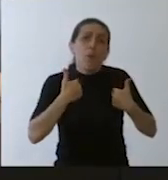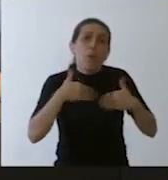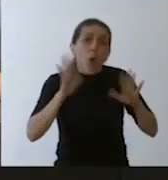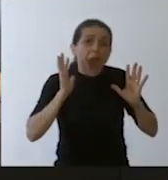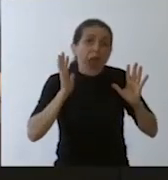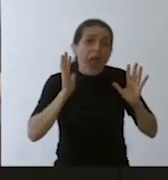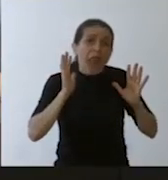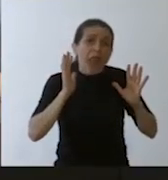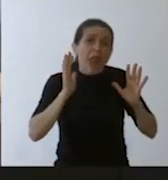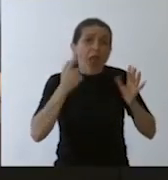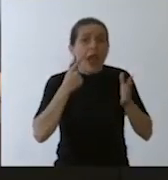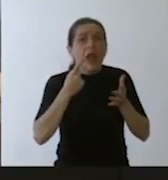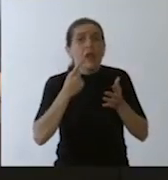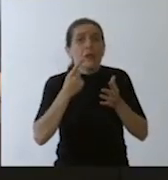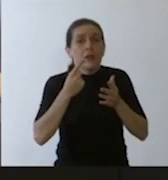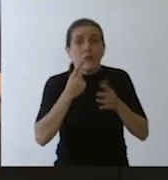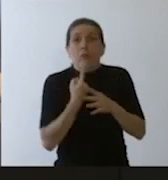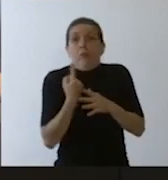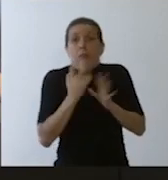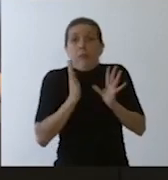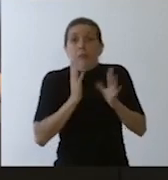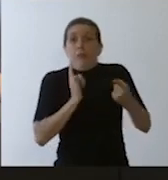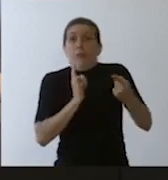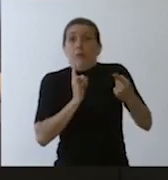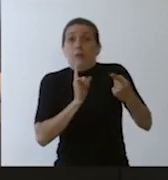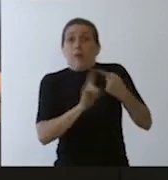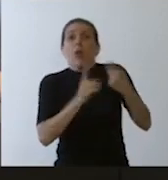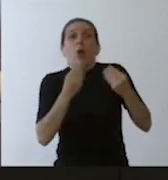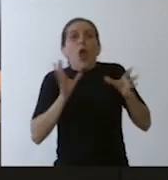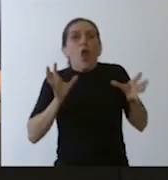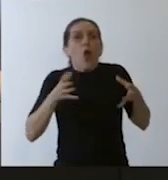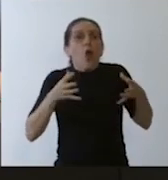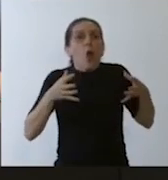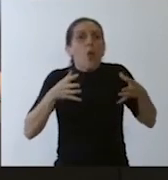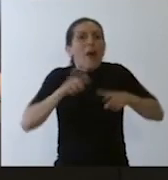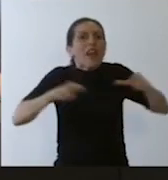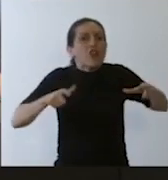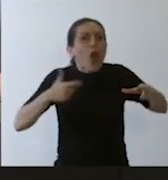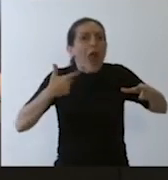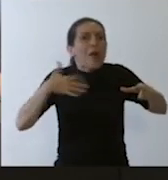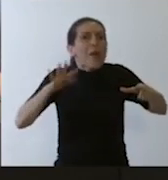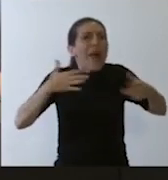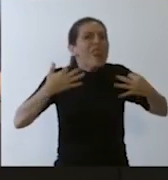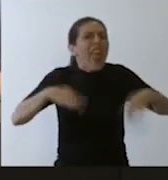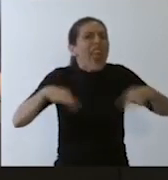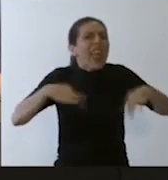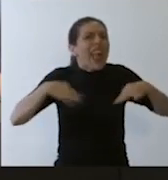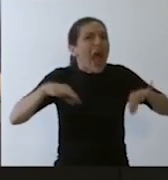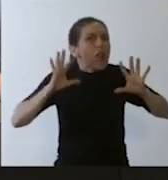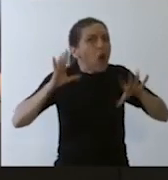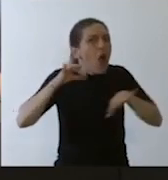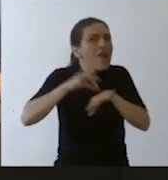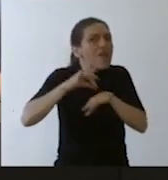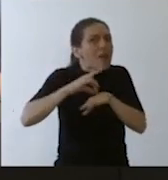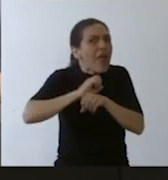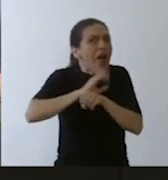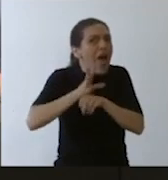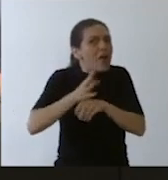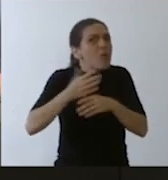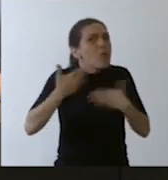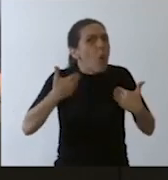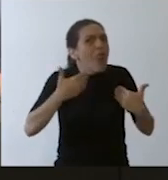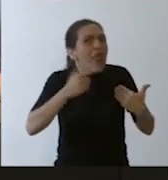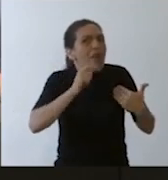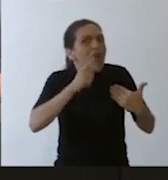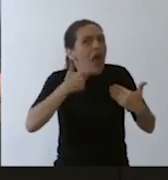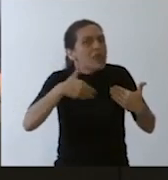aspecto, y creemos que, porque este es el grupo más vulnerable desde el punto de vista de la enfermedad en cuanto a la mortalidad,